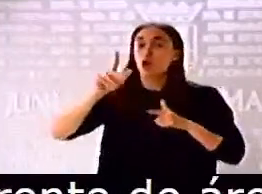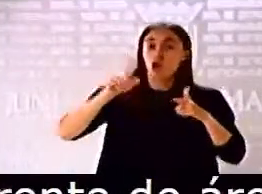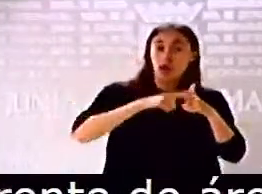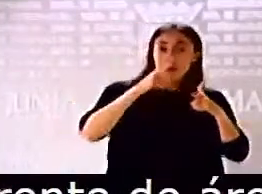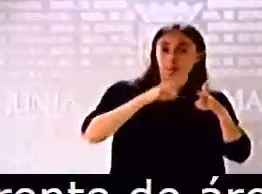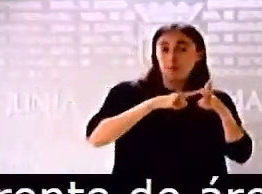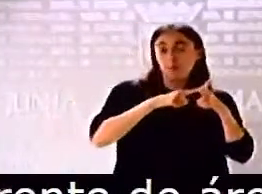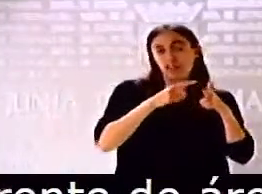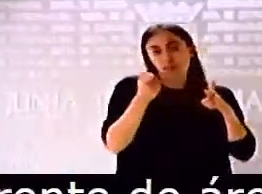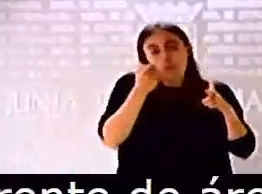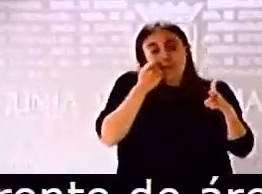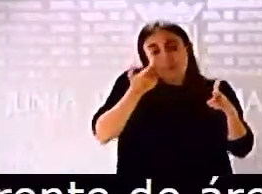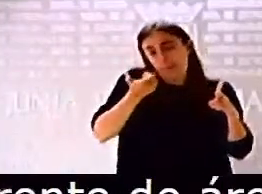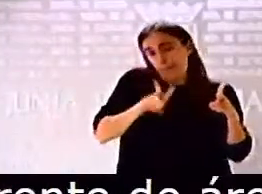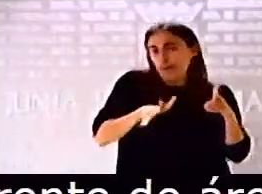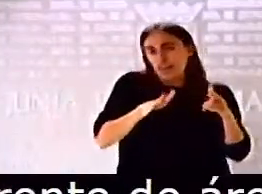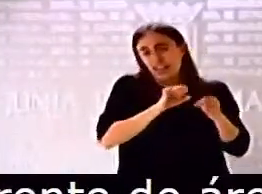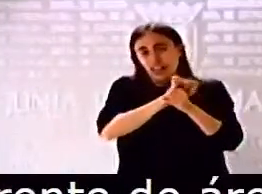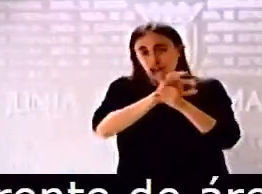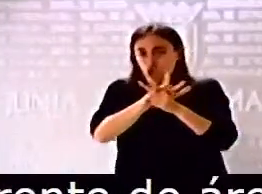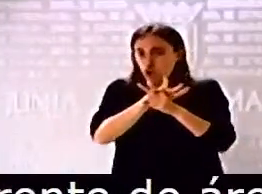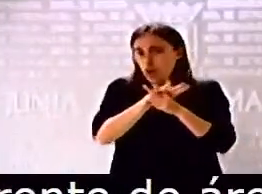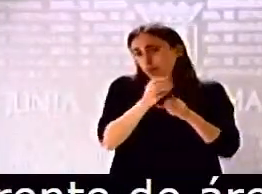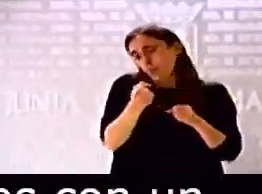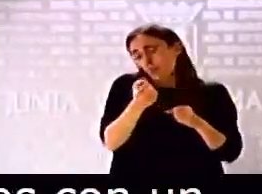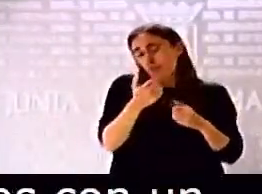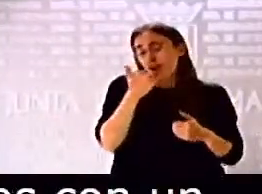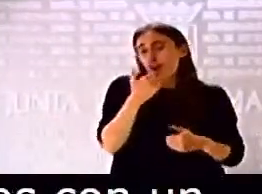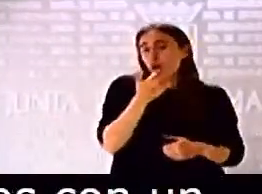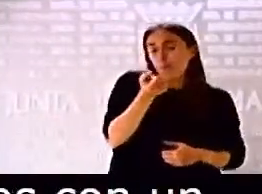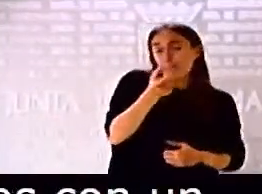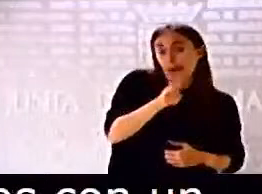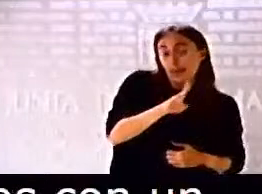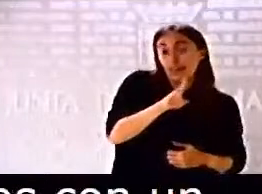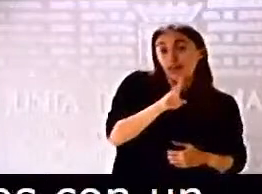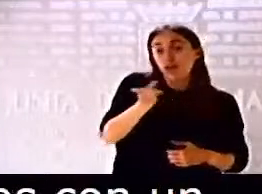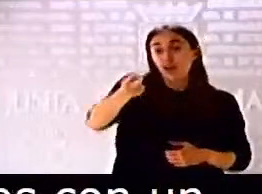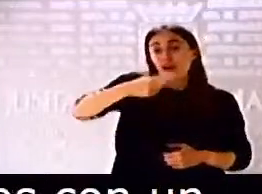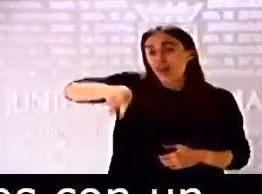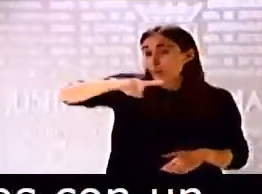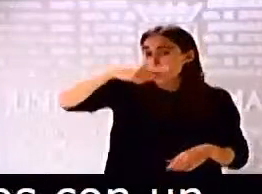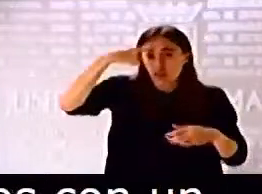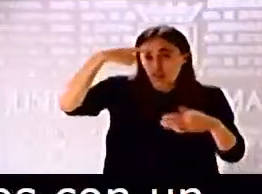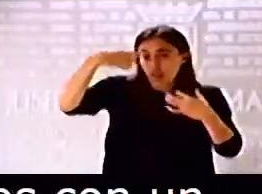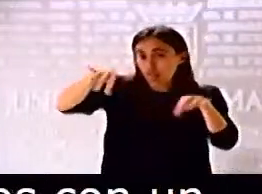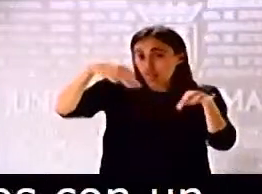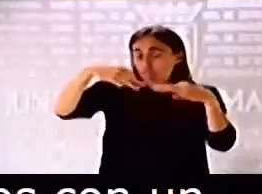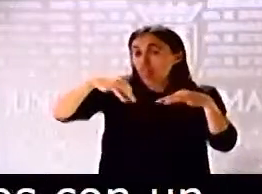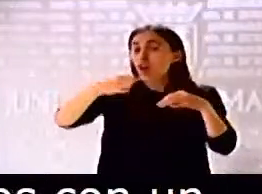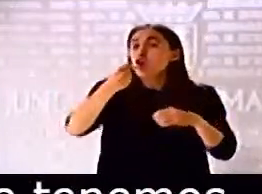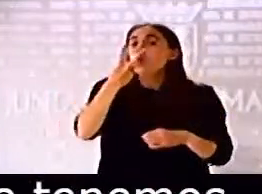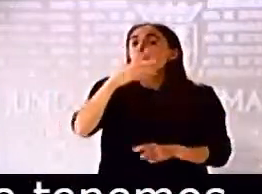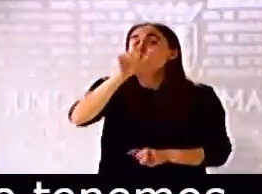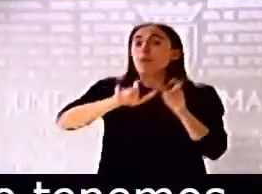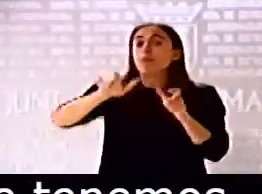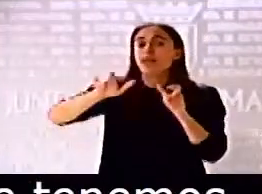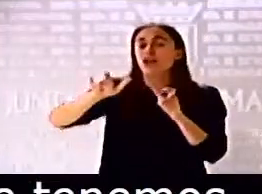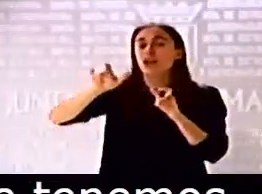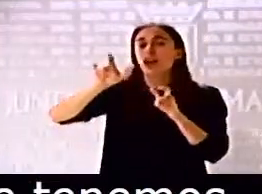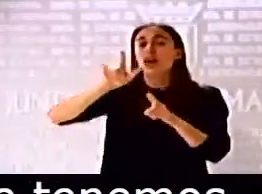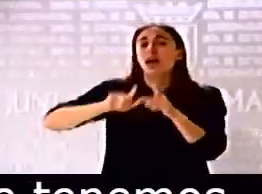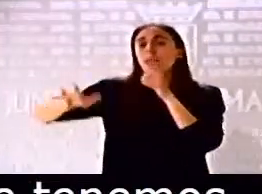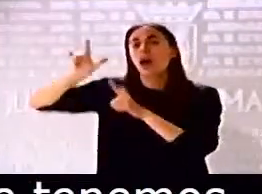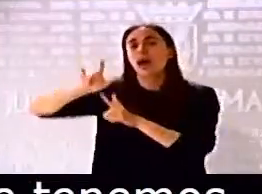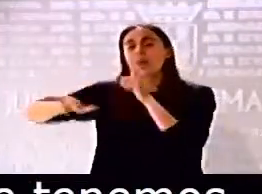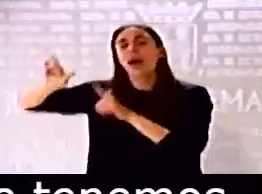coronavirus que tenemos ahora. Y no se pueden hacer una idea la cantidad de gente que viajaba a China, que yo no me